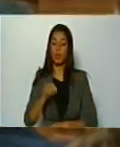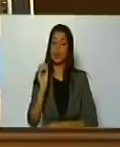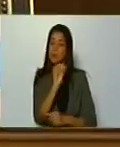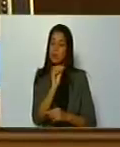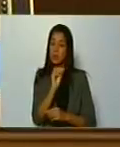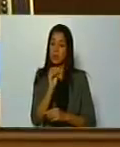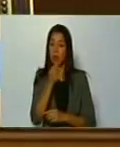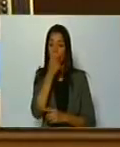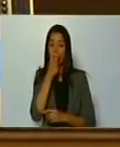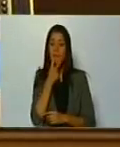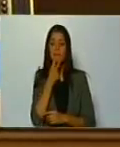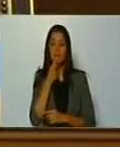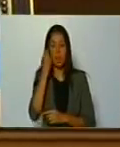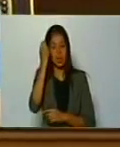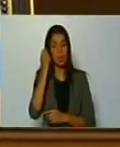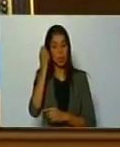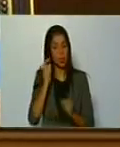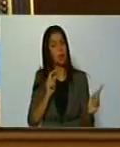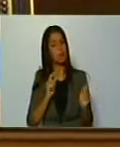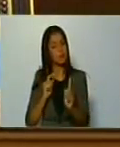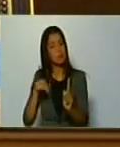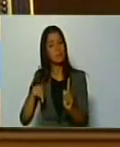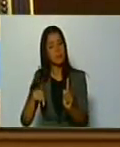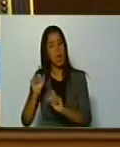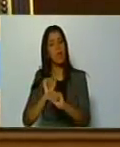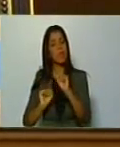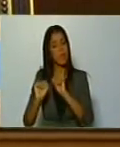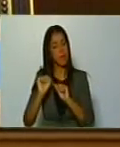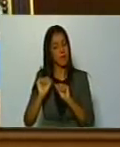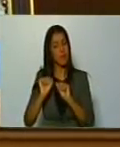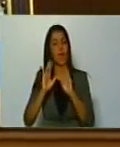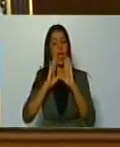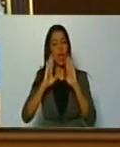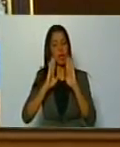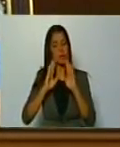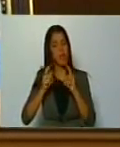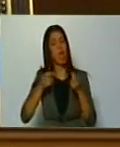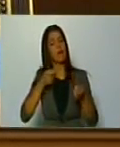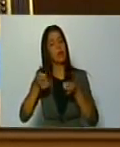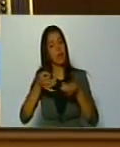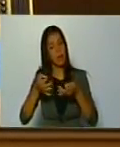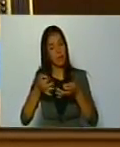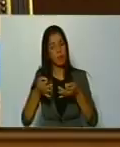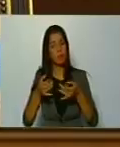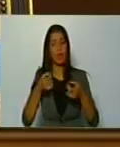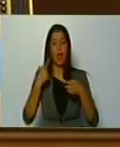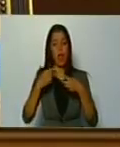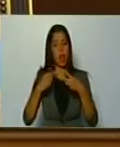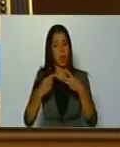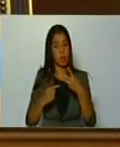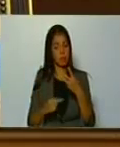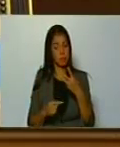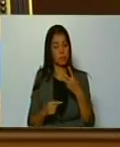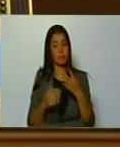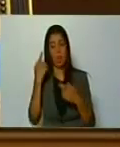Guevara para que diera la cara al país, para que diera la cara al poder constituyente originario,